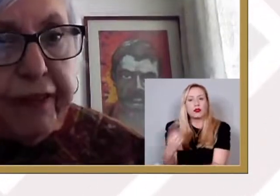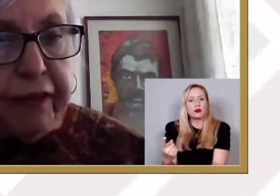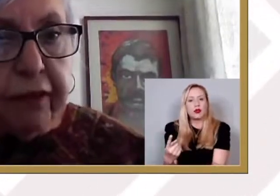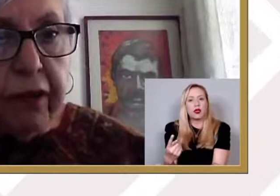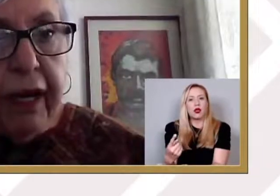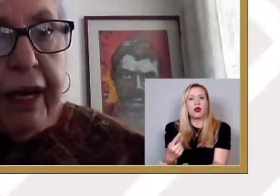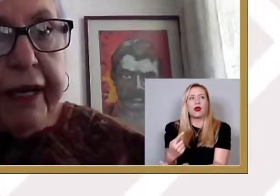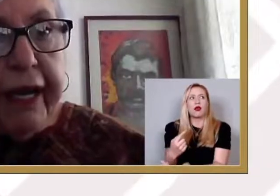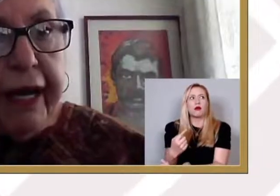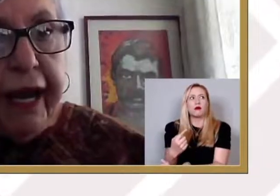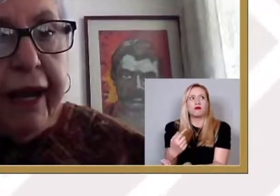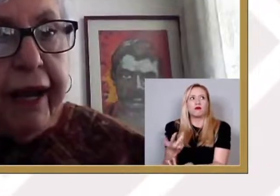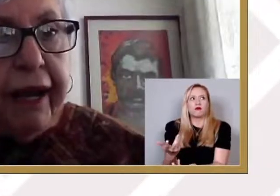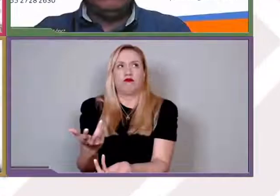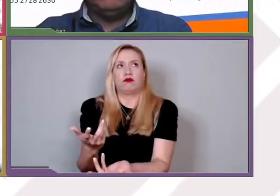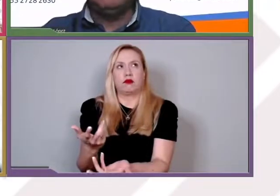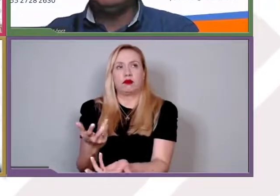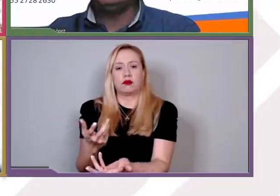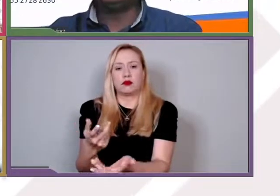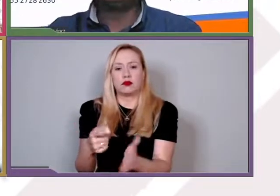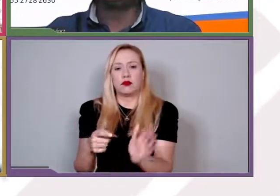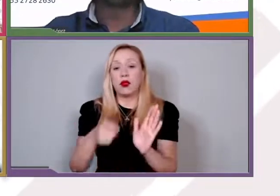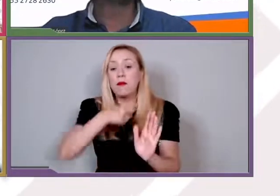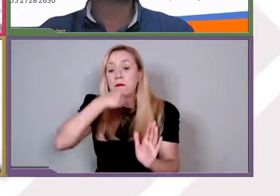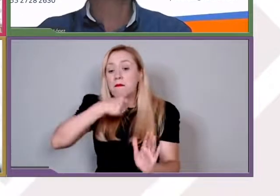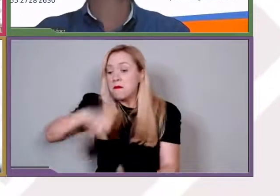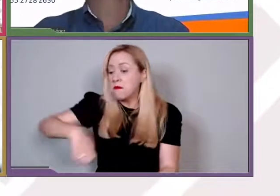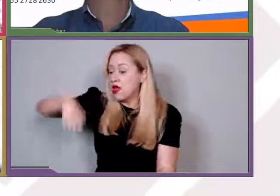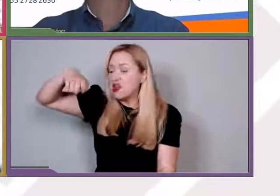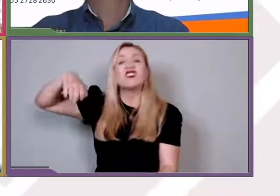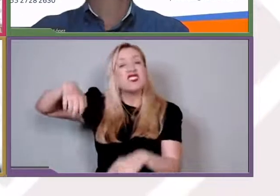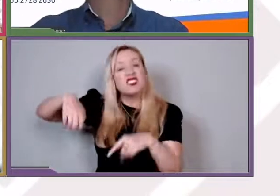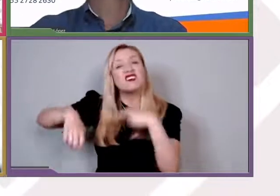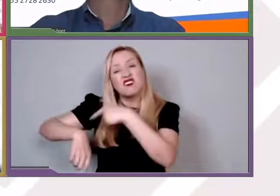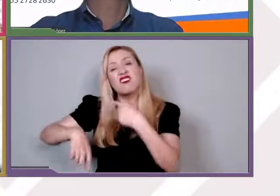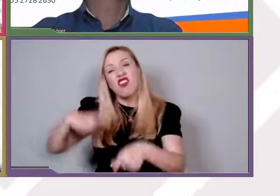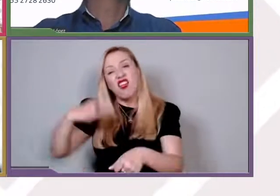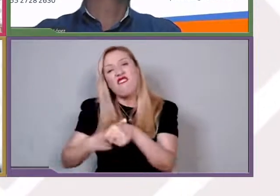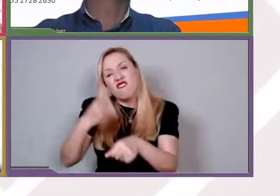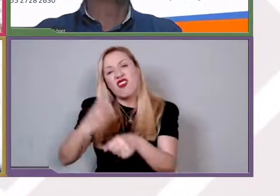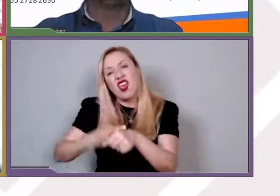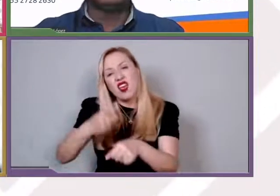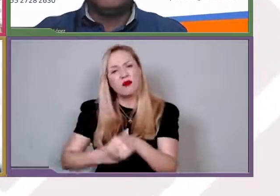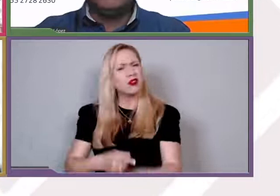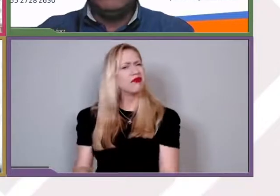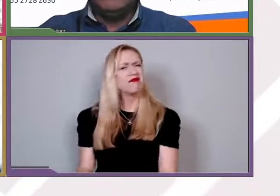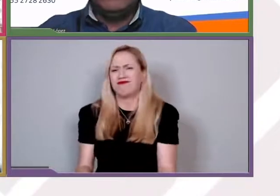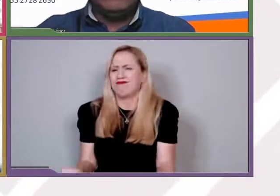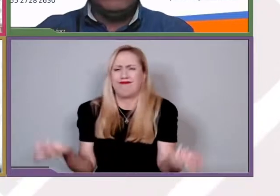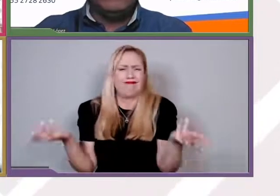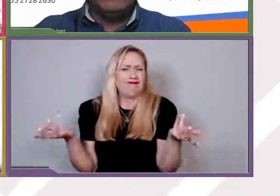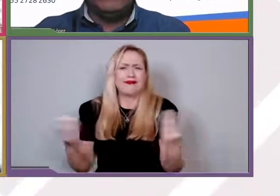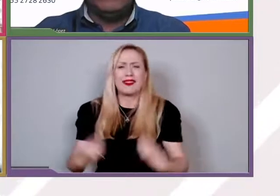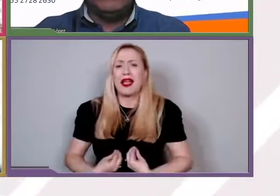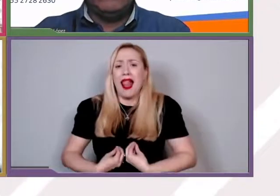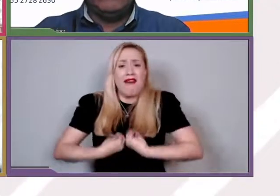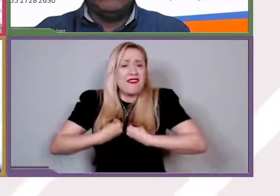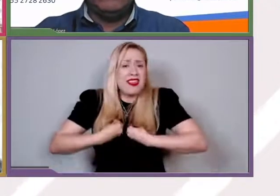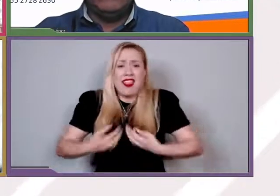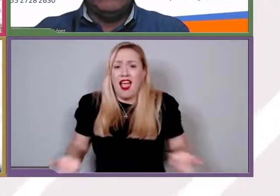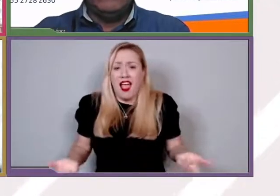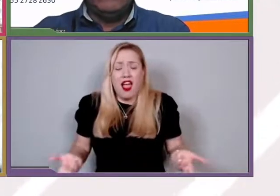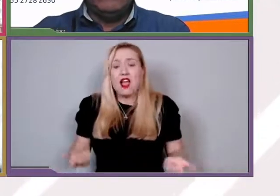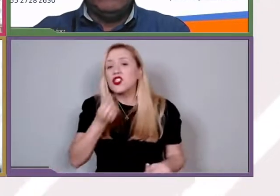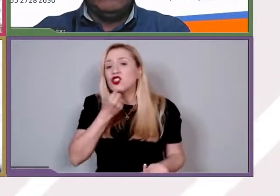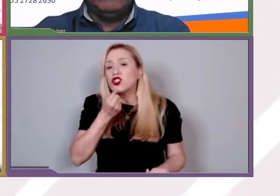proponiendo, diciendo que la vejez es una enfermedad. La vejez es una etapa de la vida, como es la niñez,